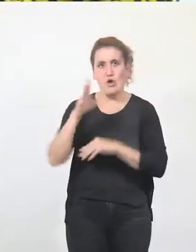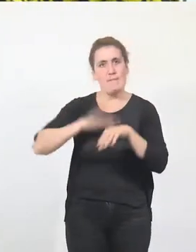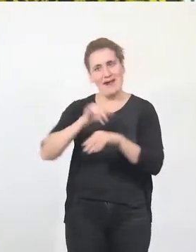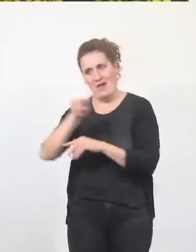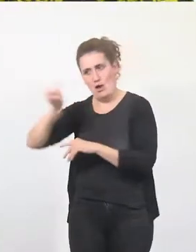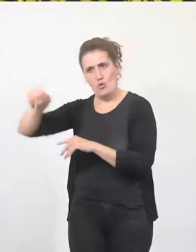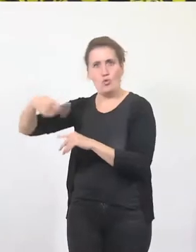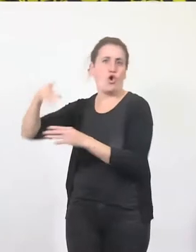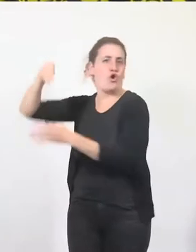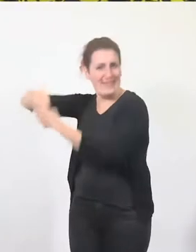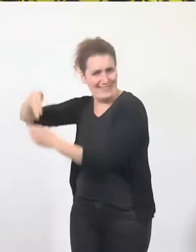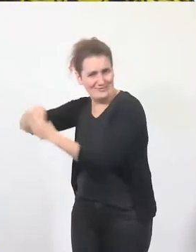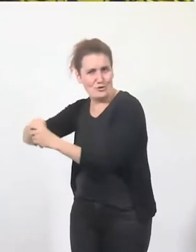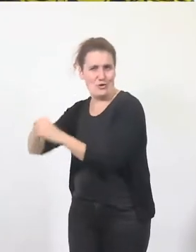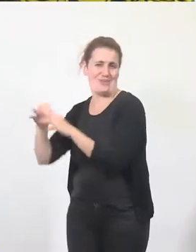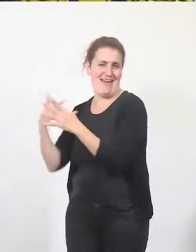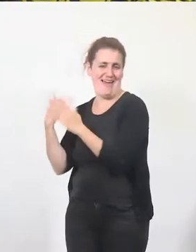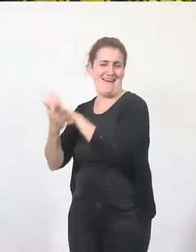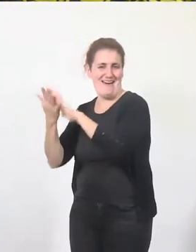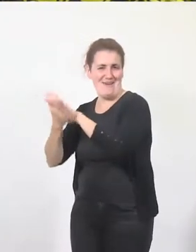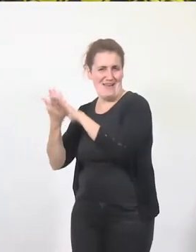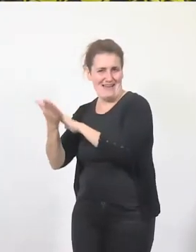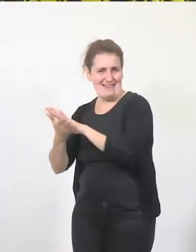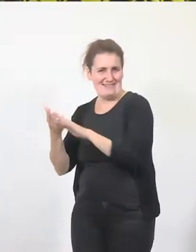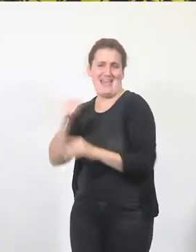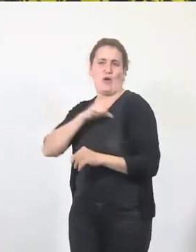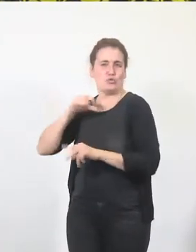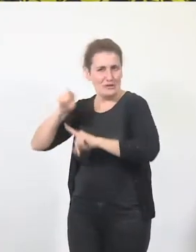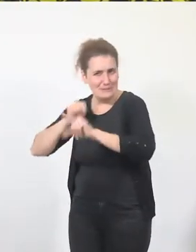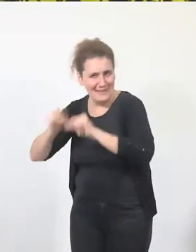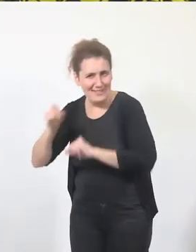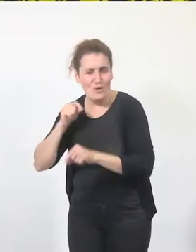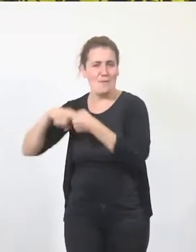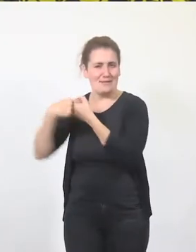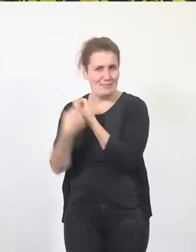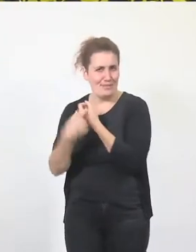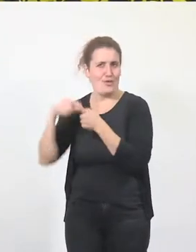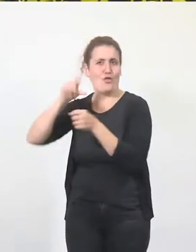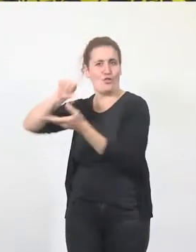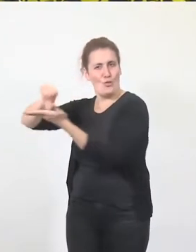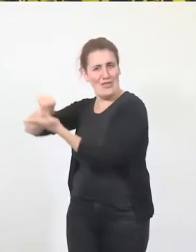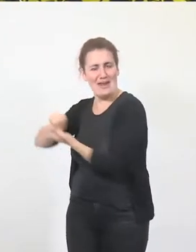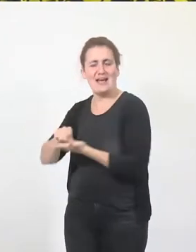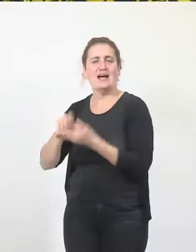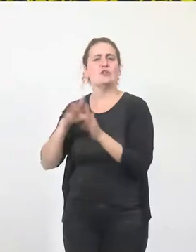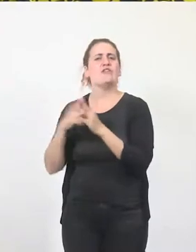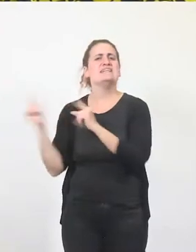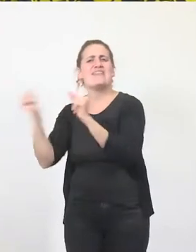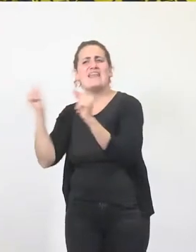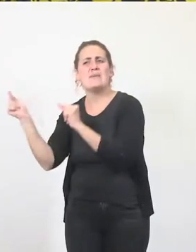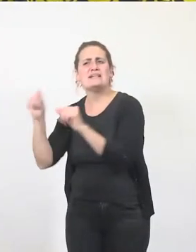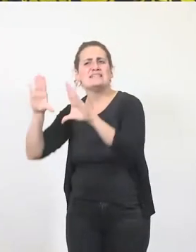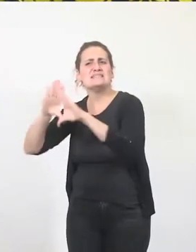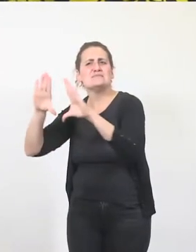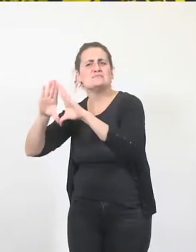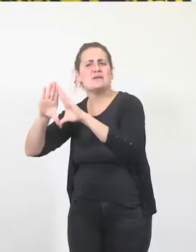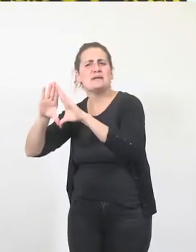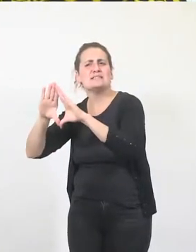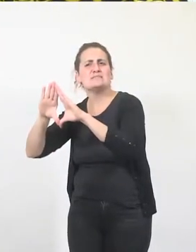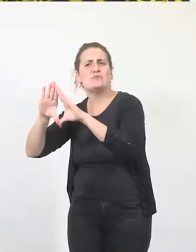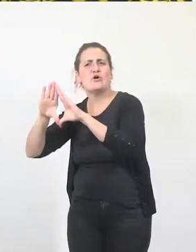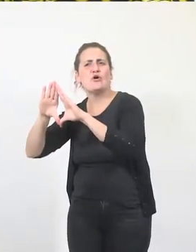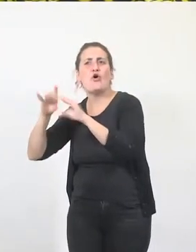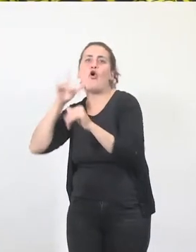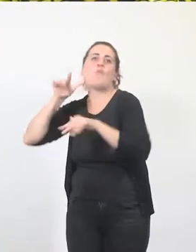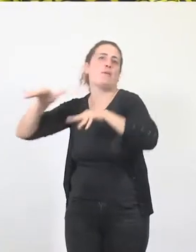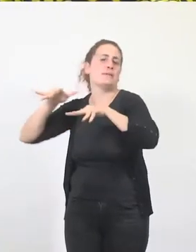poder afrontar cualquier proceso de autodeterminación, de participación ciudadana. ¿Qué debates ha habido en el movimiento feminista o